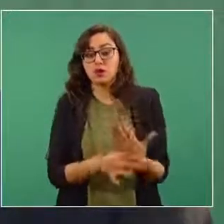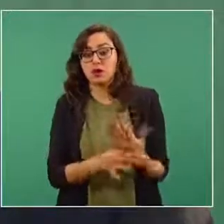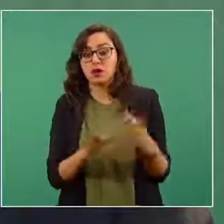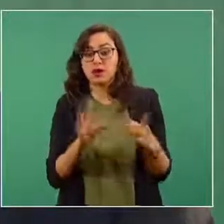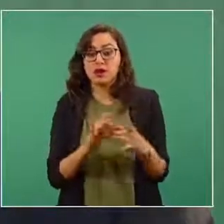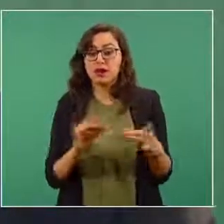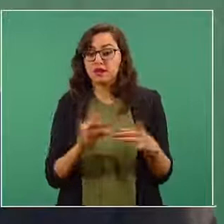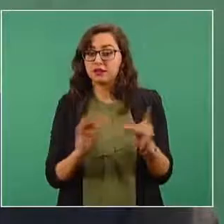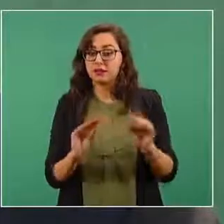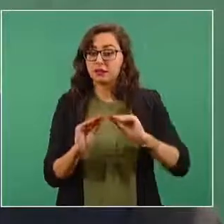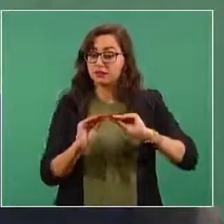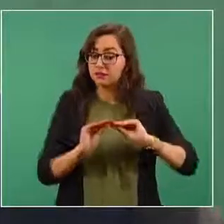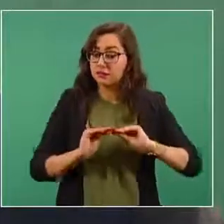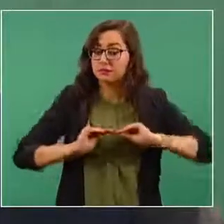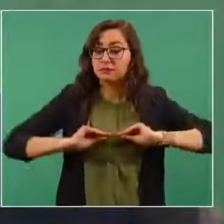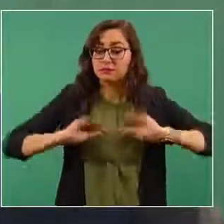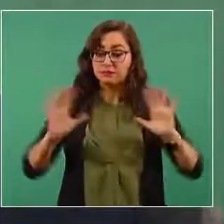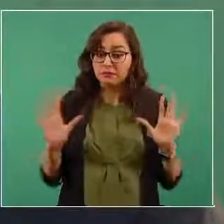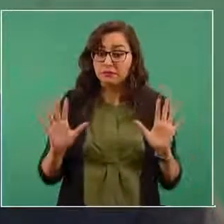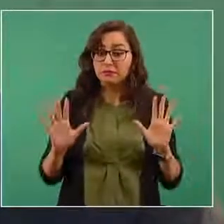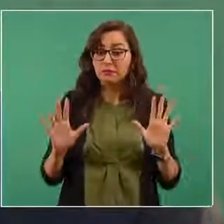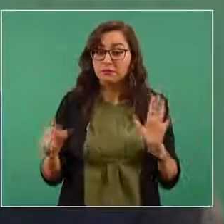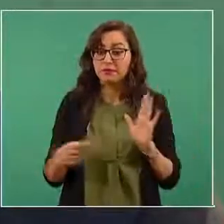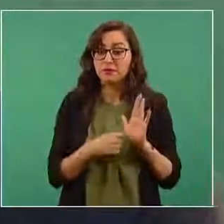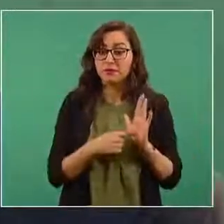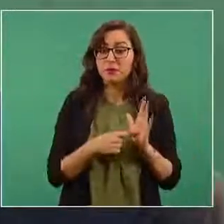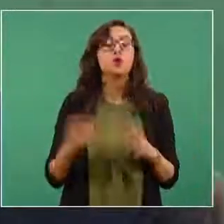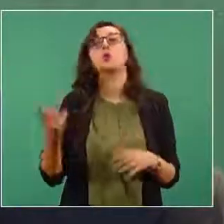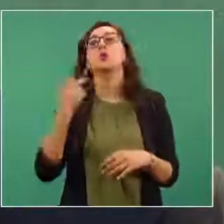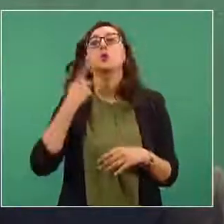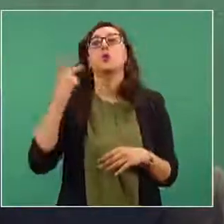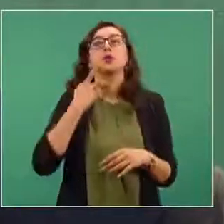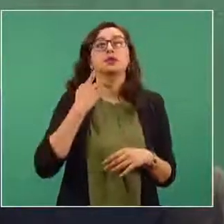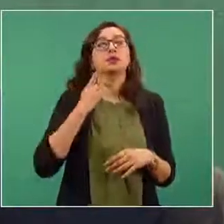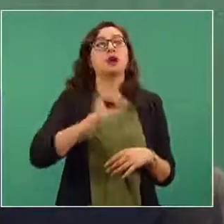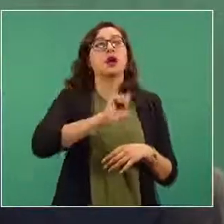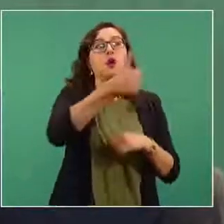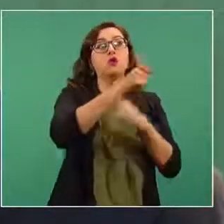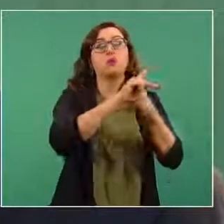cómo debe de ser la política exterior de México,